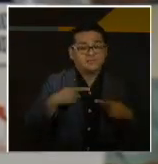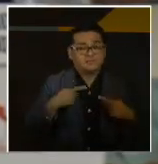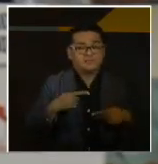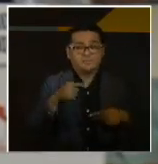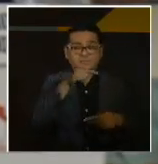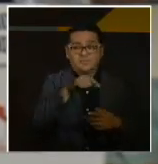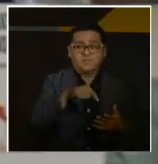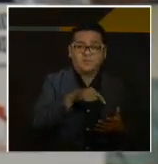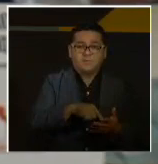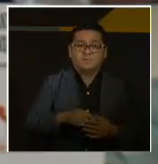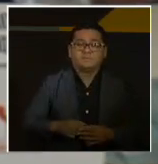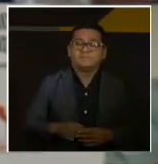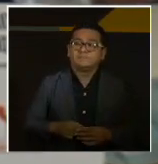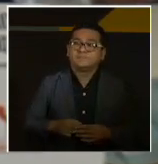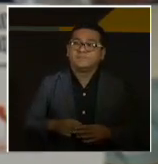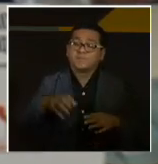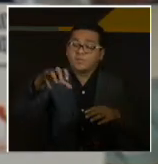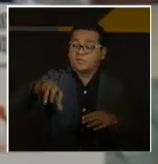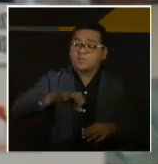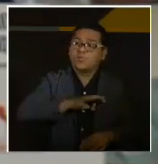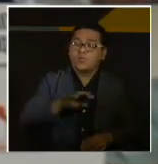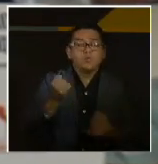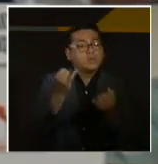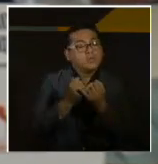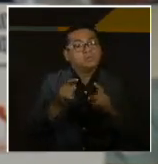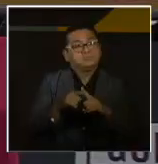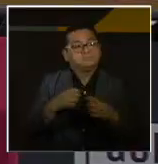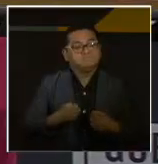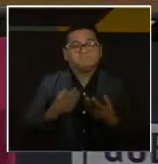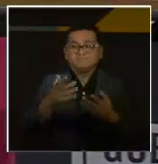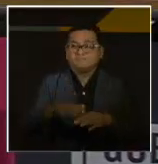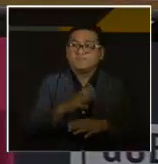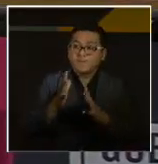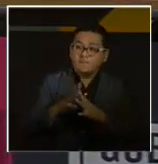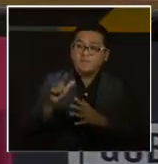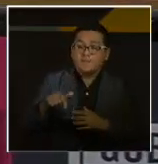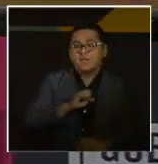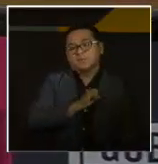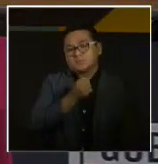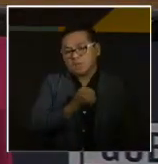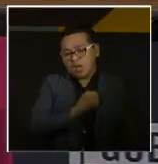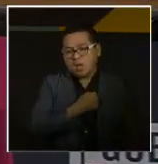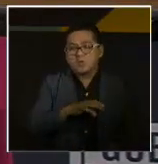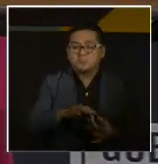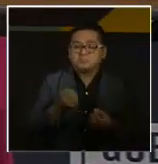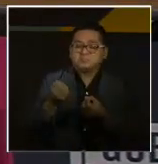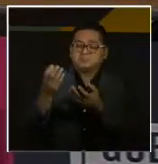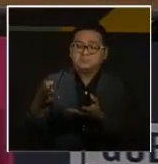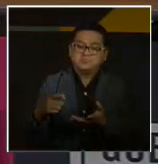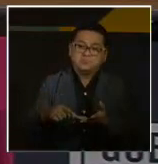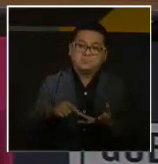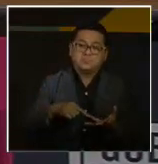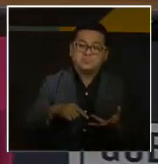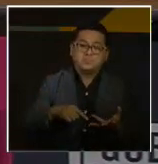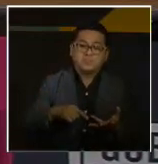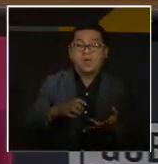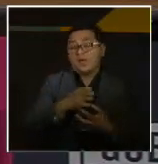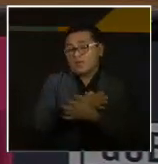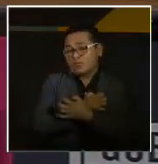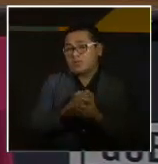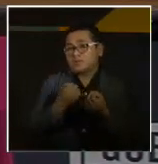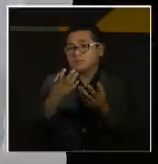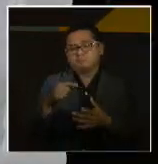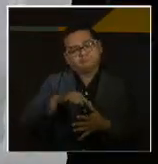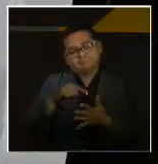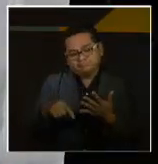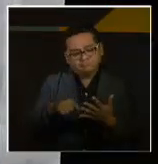condiciones de la comunidad, pero también les dimos la parte de salud, les hemos estado dando la parte de educación